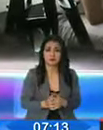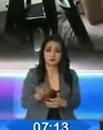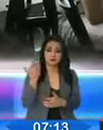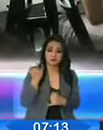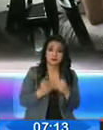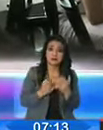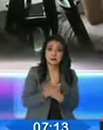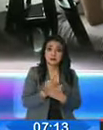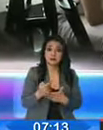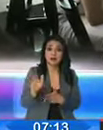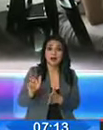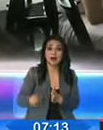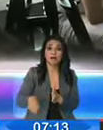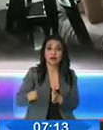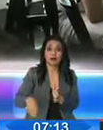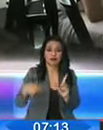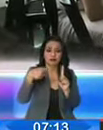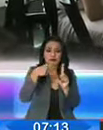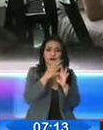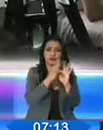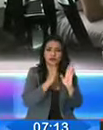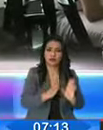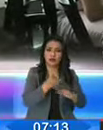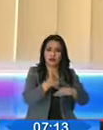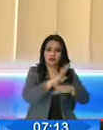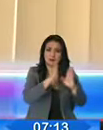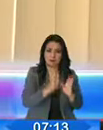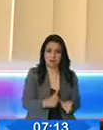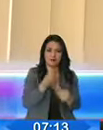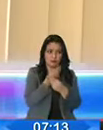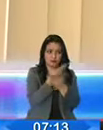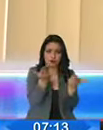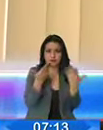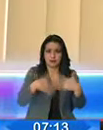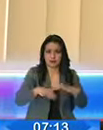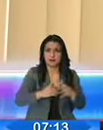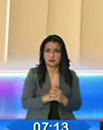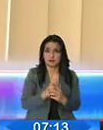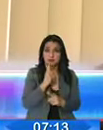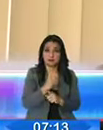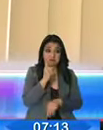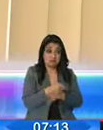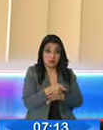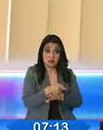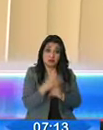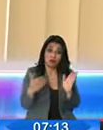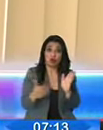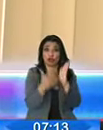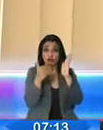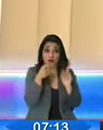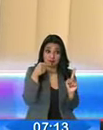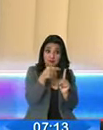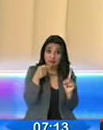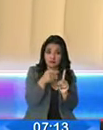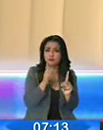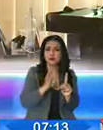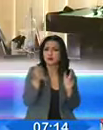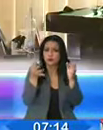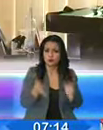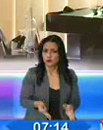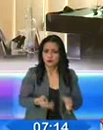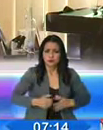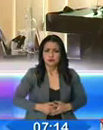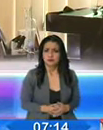pronunció el abogado de David Ye, funcionario de la Asamblea Nacional, quien consideró que la orden ejecutada en contra de su cliente sería injusta. Es